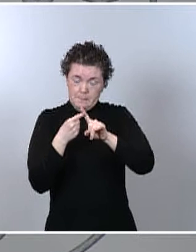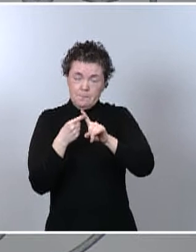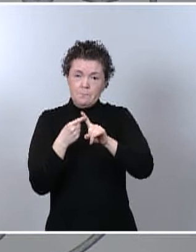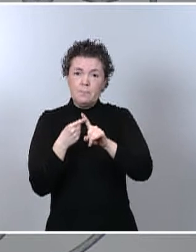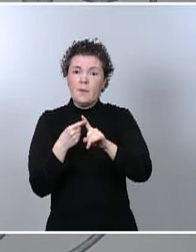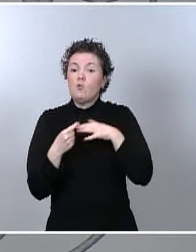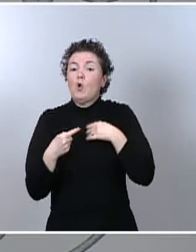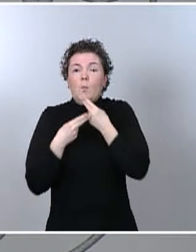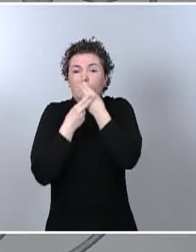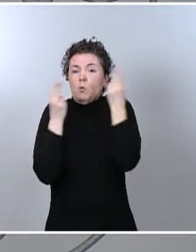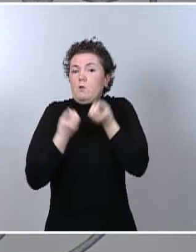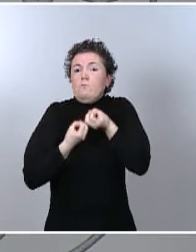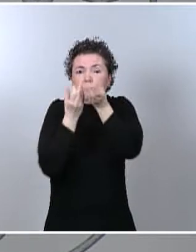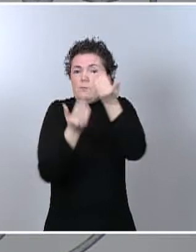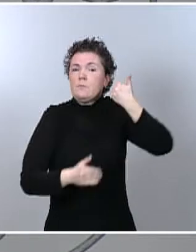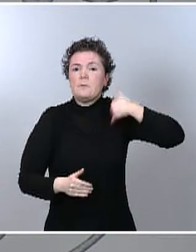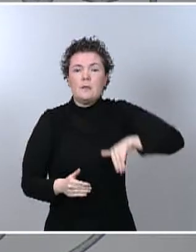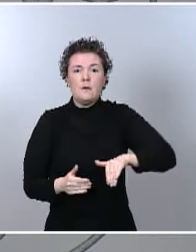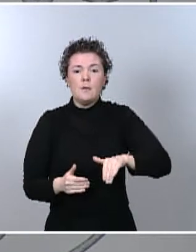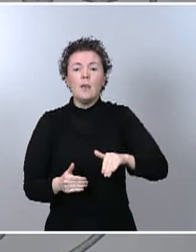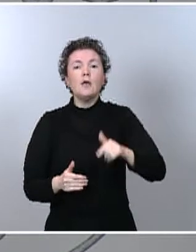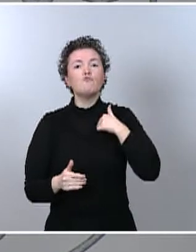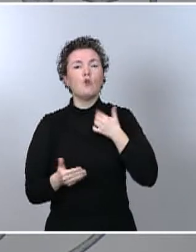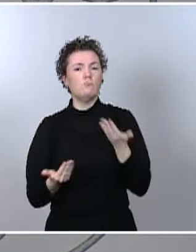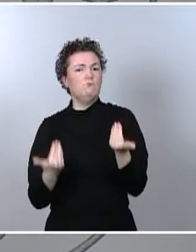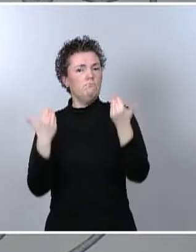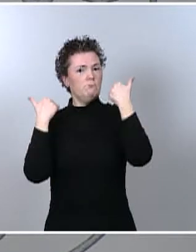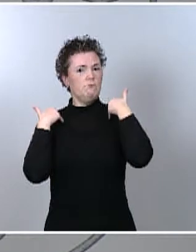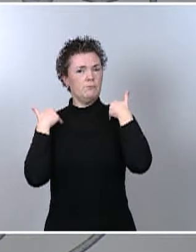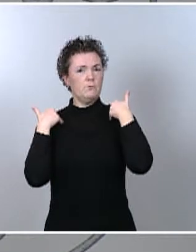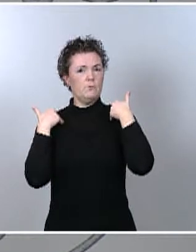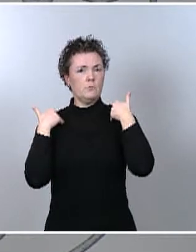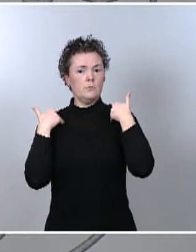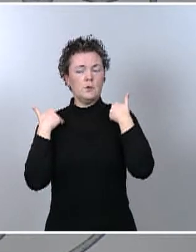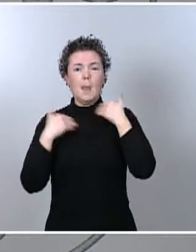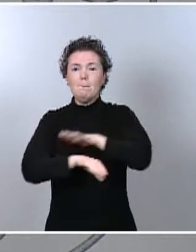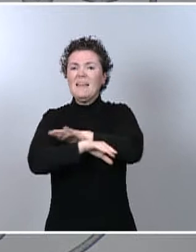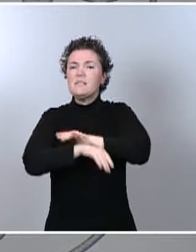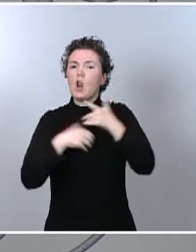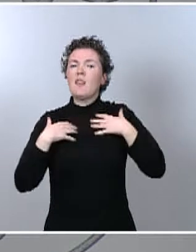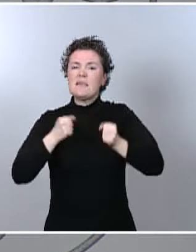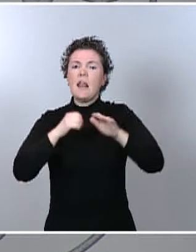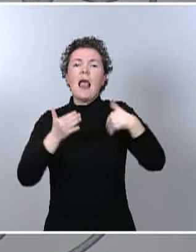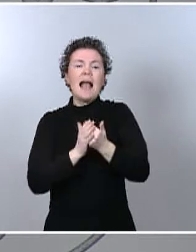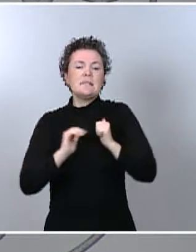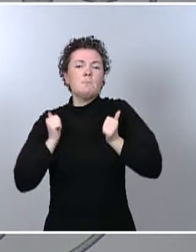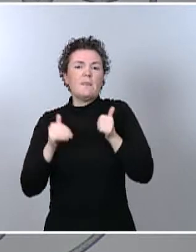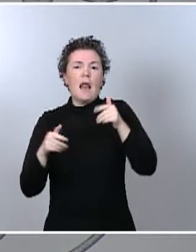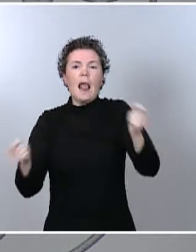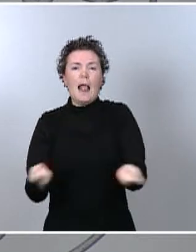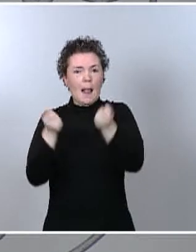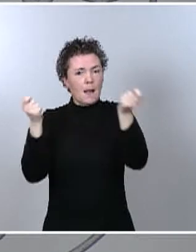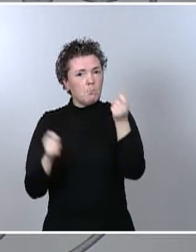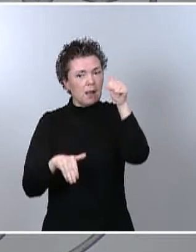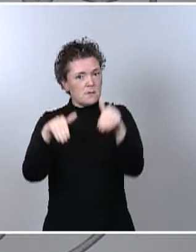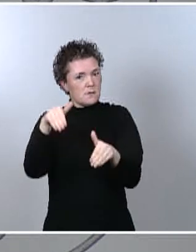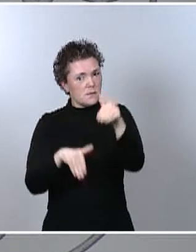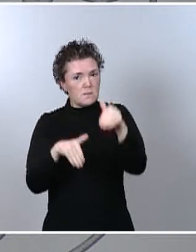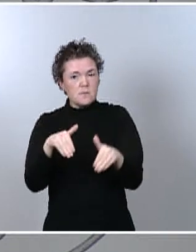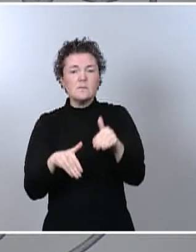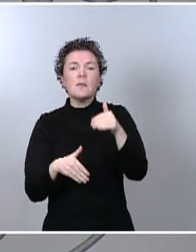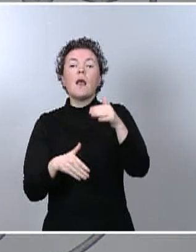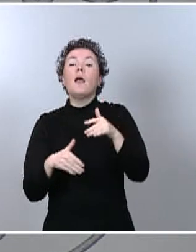parece razonable y si podemos esperar una decisión así para España. Muchas gracias. Pues muchas gracias, Lorenzo. Respecto a la